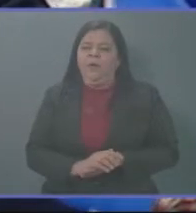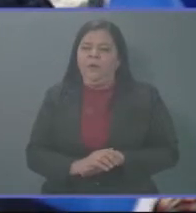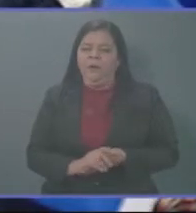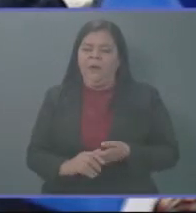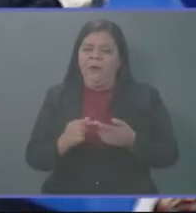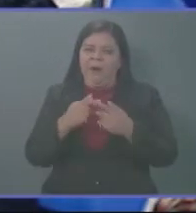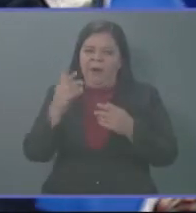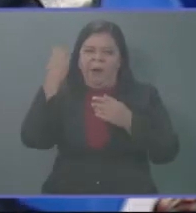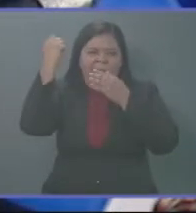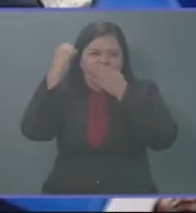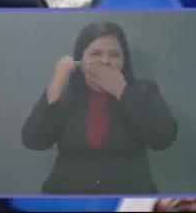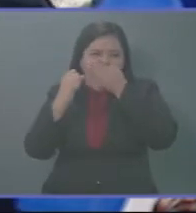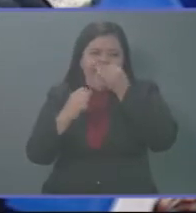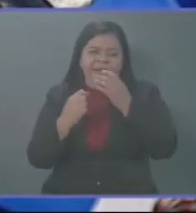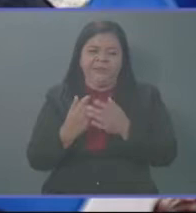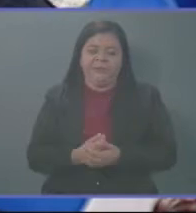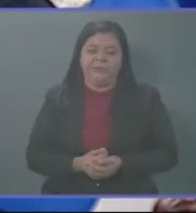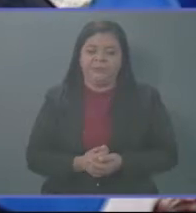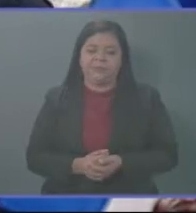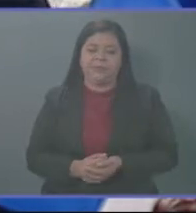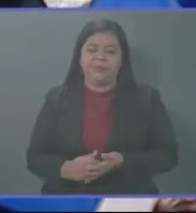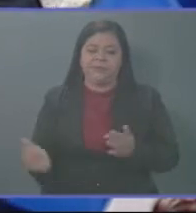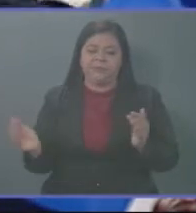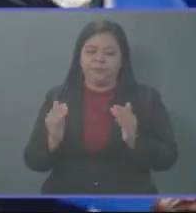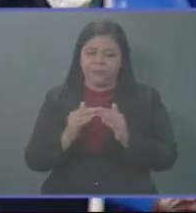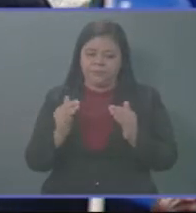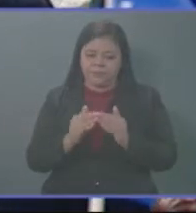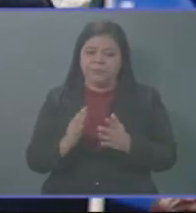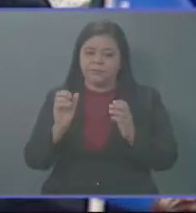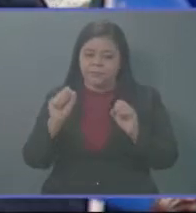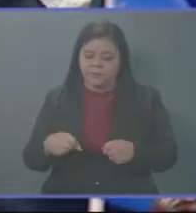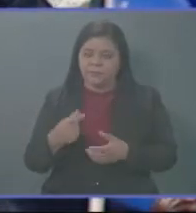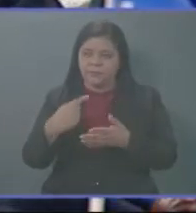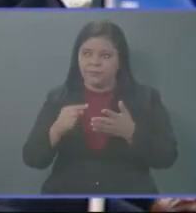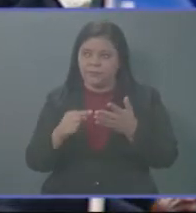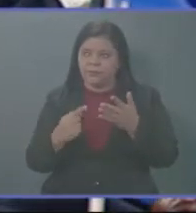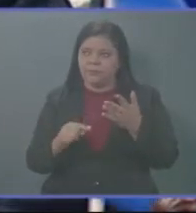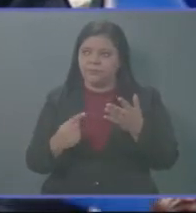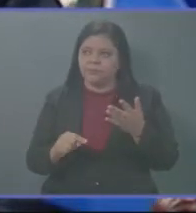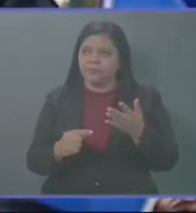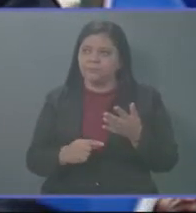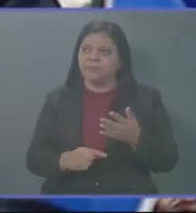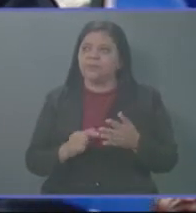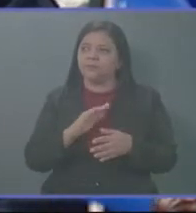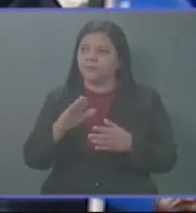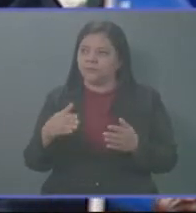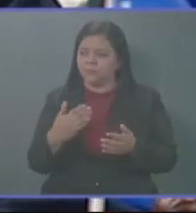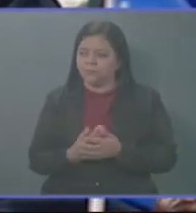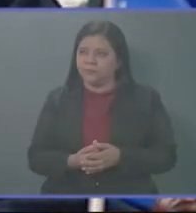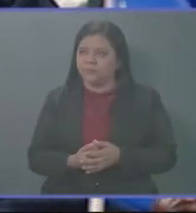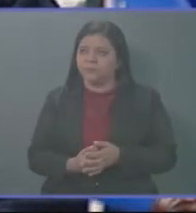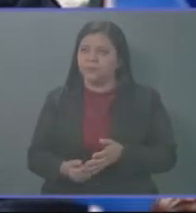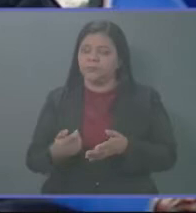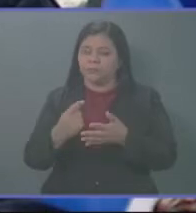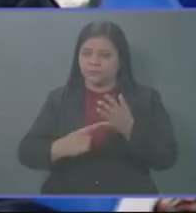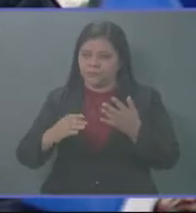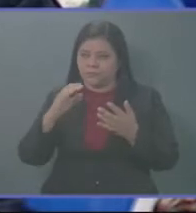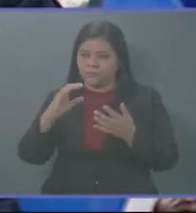Y es bien importante también revisar el aspecto de orden